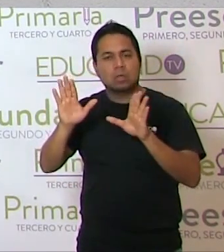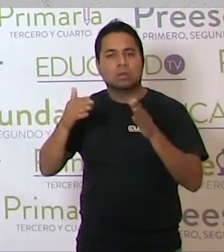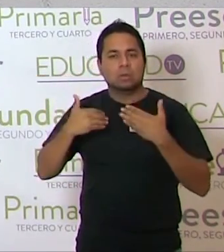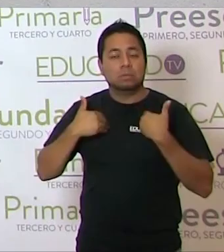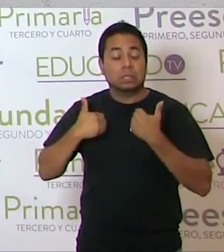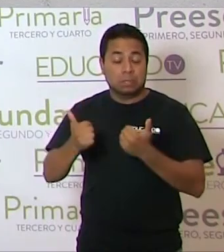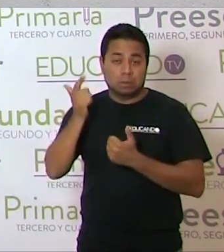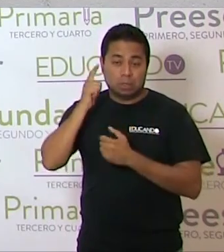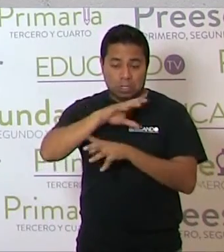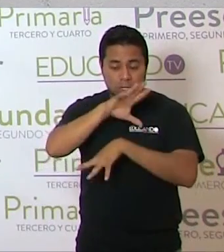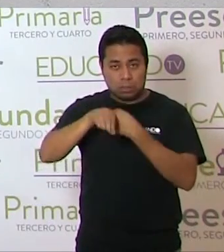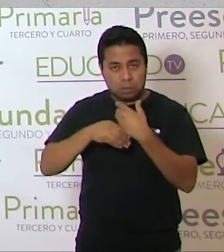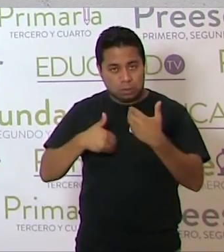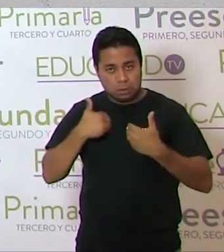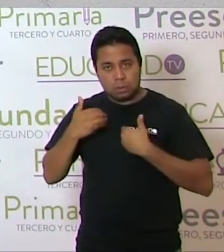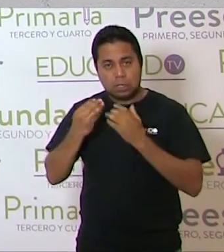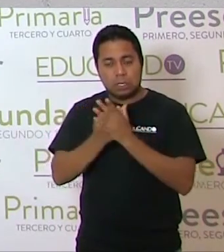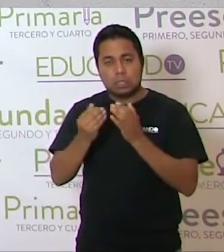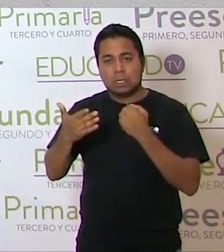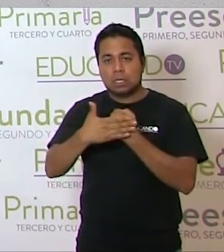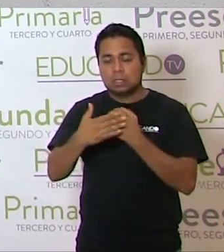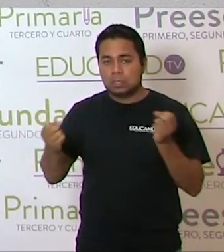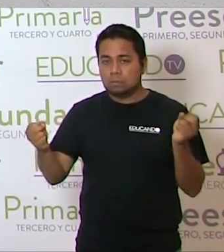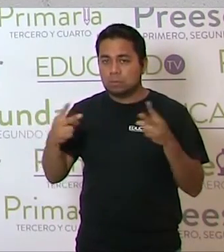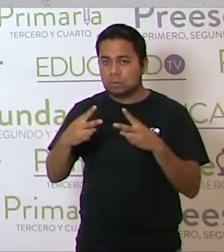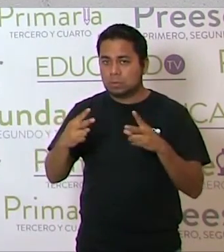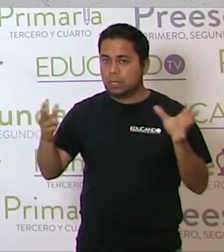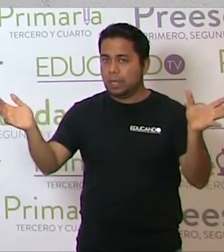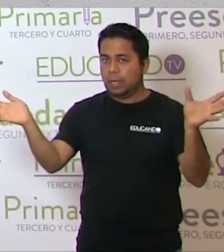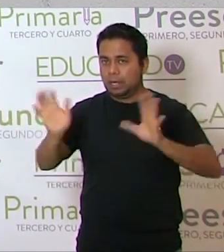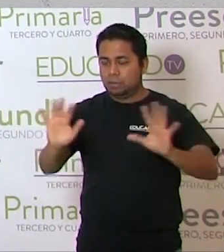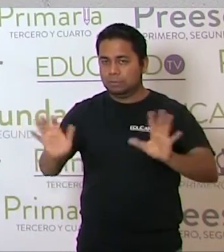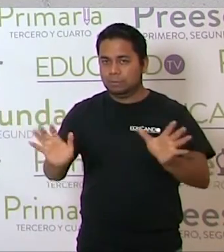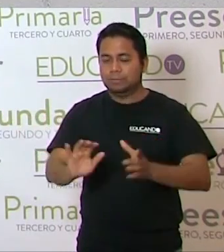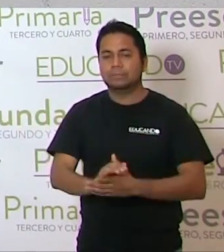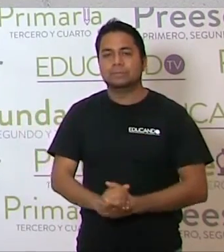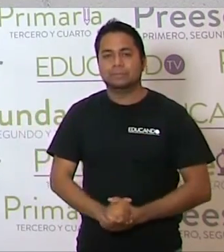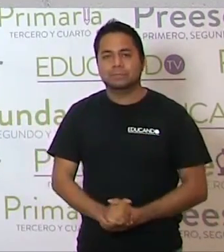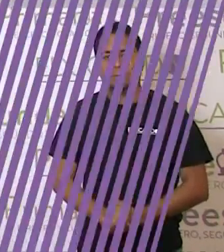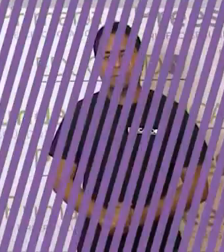clase y nos vemos para la próxima hasta pronto